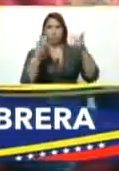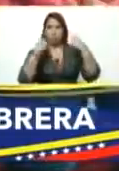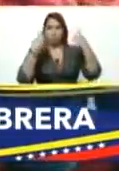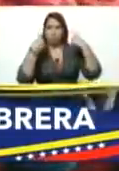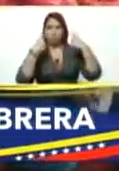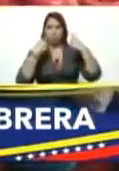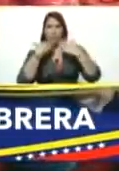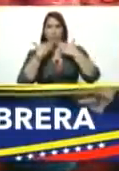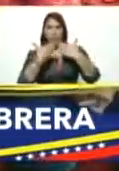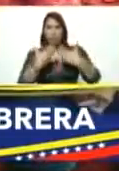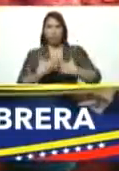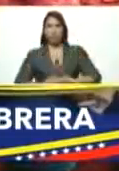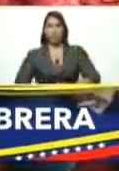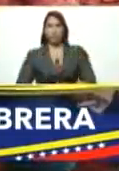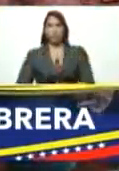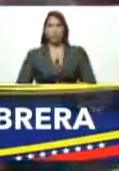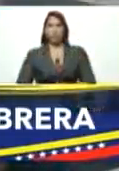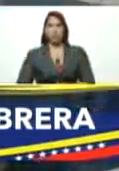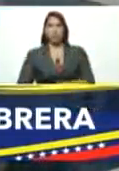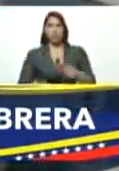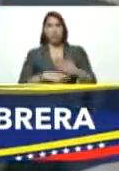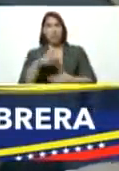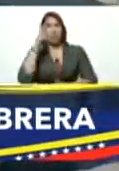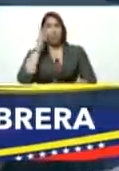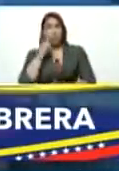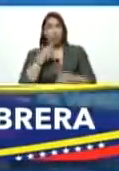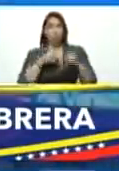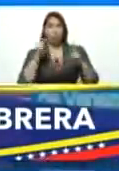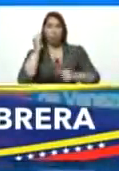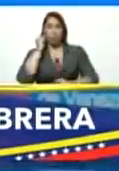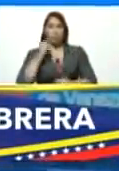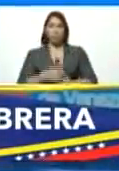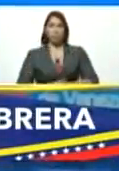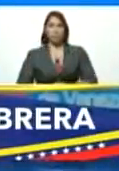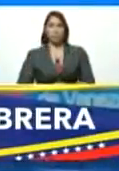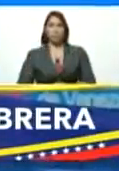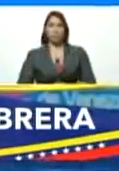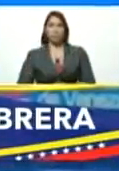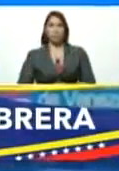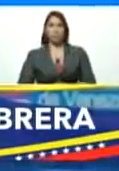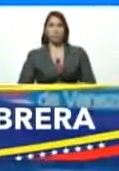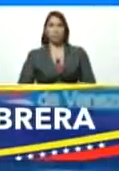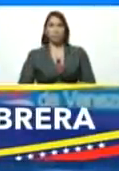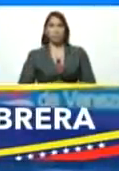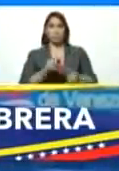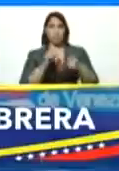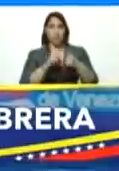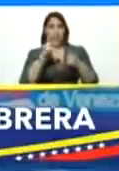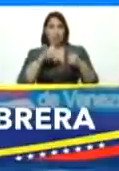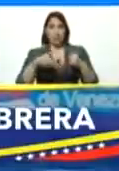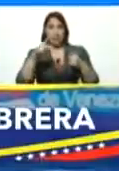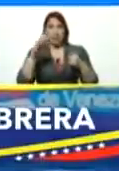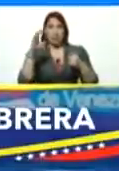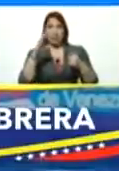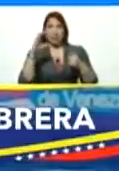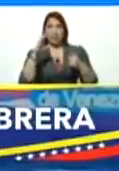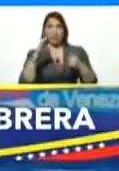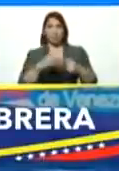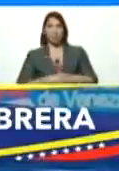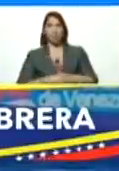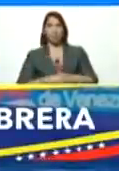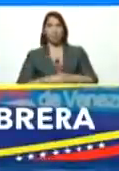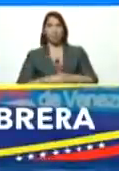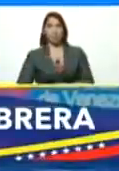gracias maría alejandra vamos a escuchar a otra mujer escuchamos a karen vanessa de caracas de